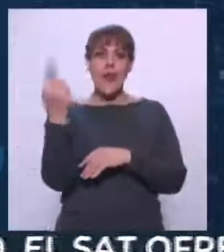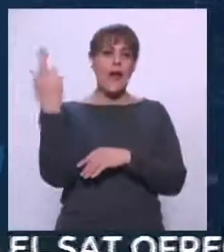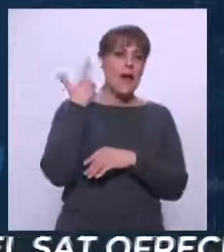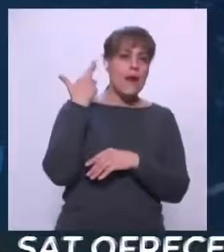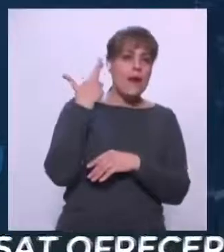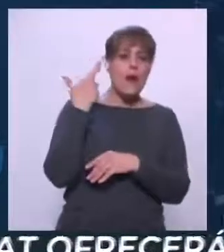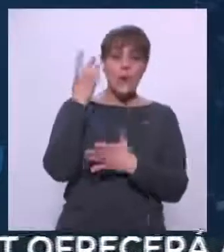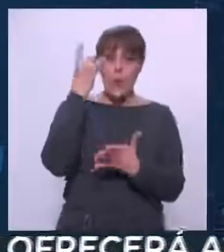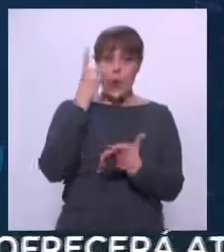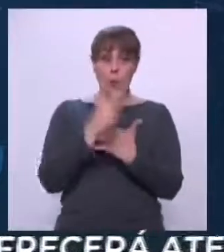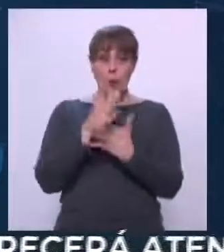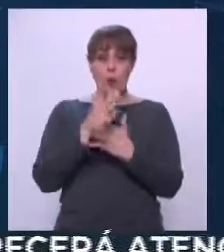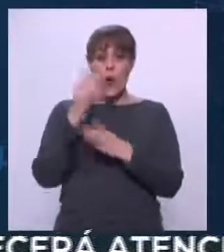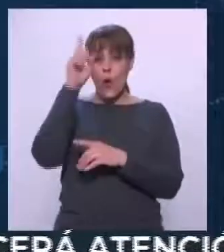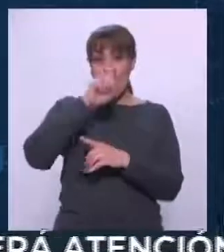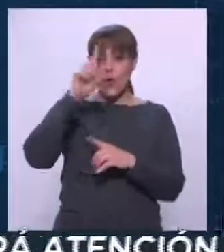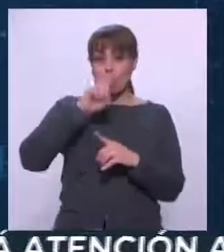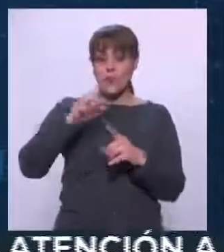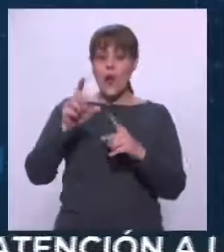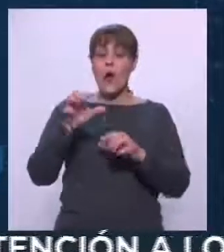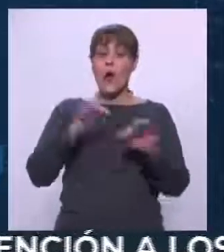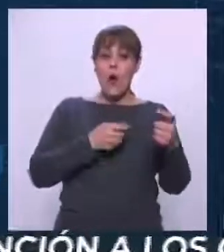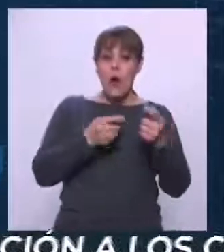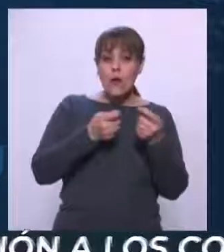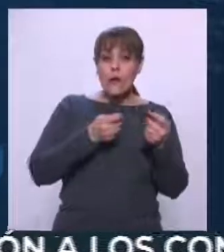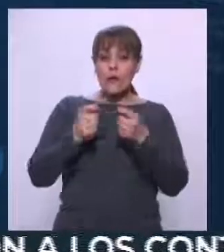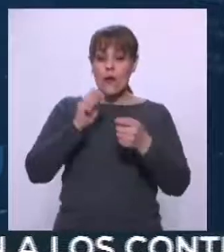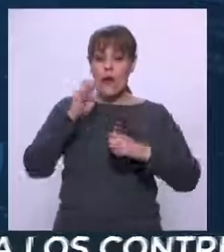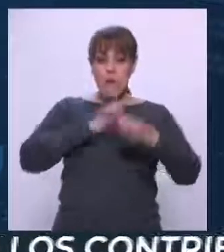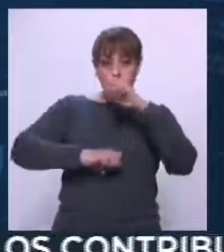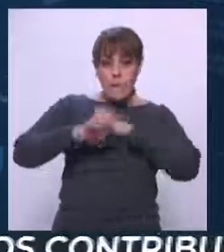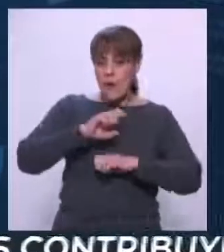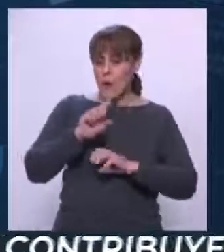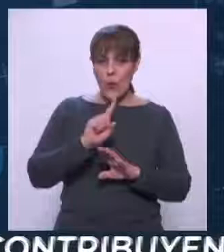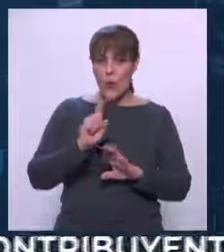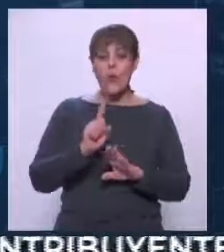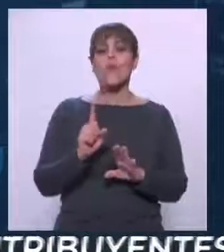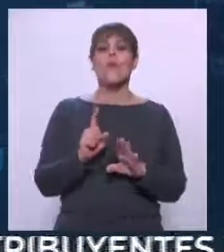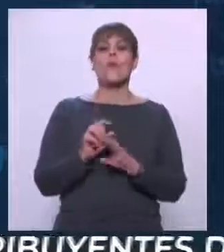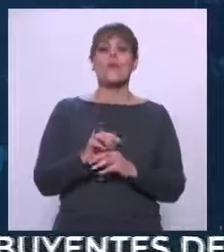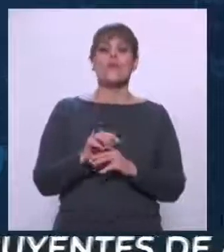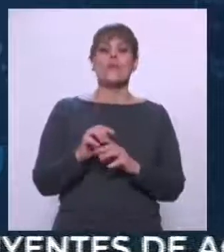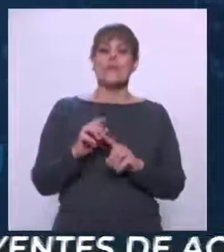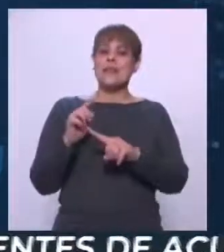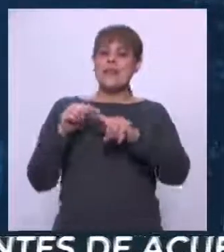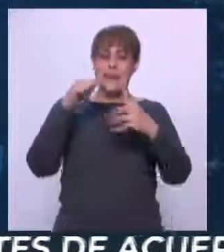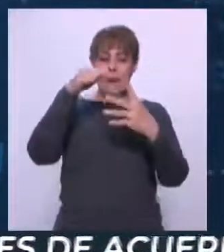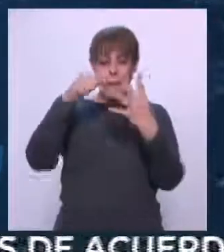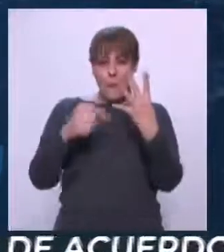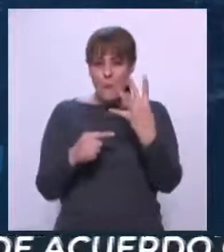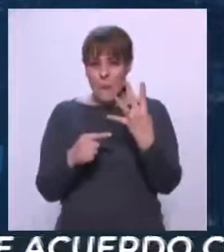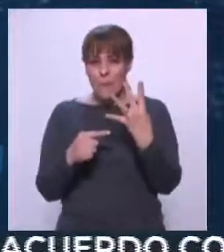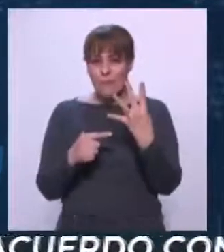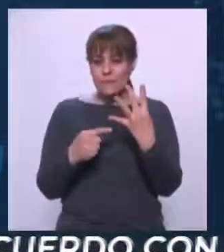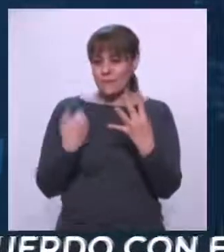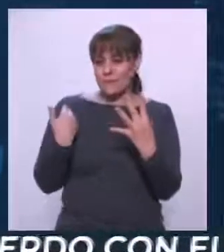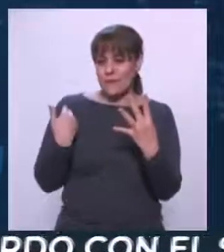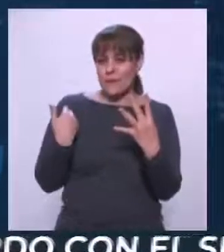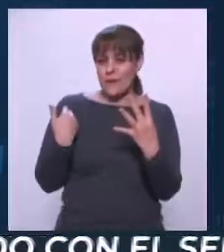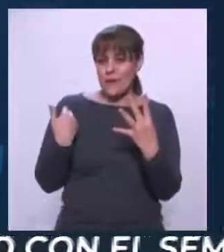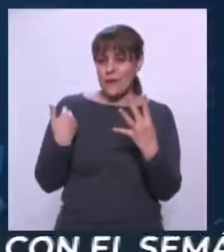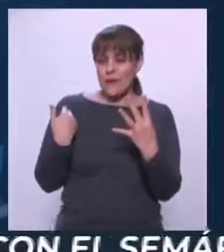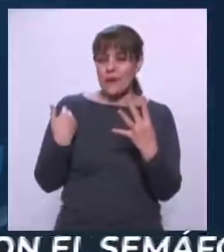del Consejo Coordinador Empresarial. Esos dos elementos, los que estoy señalando más